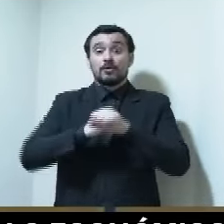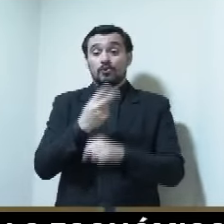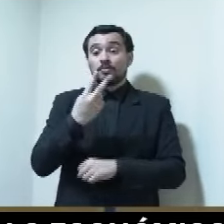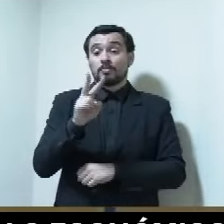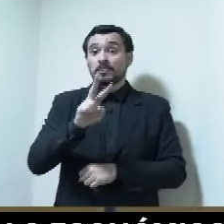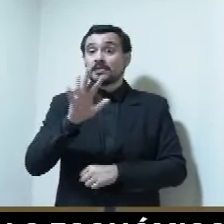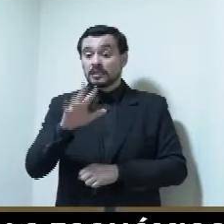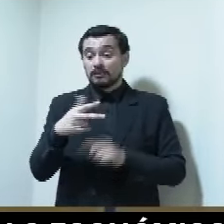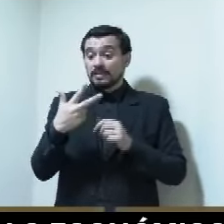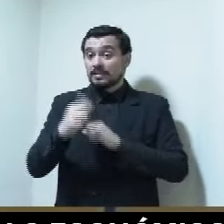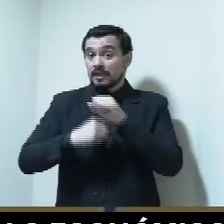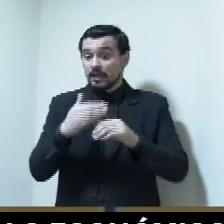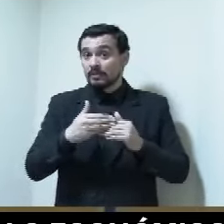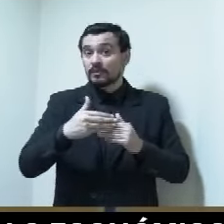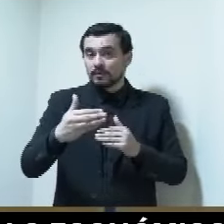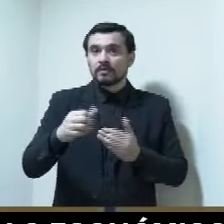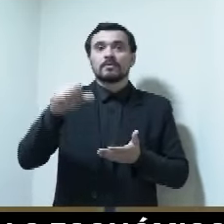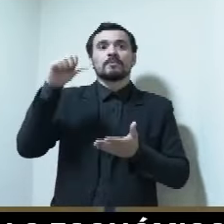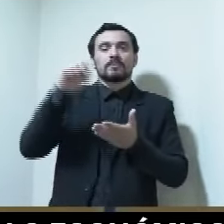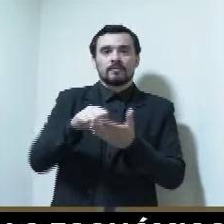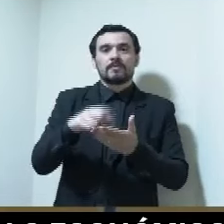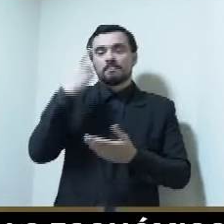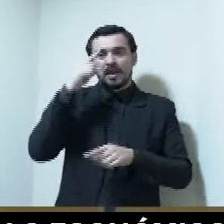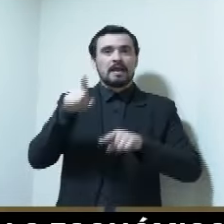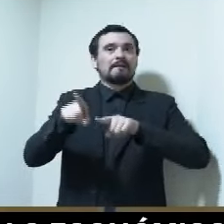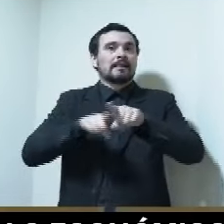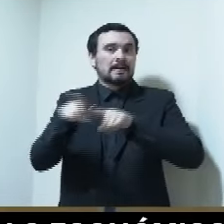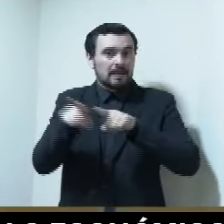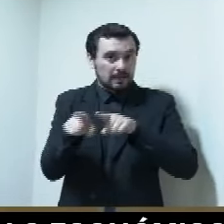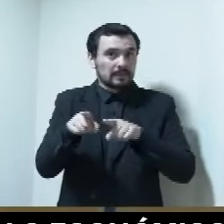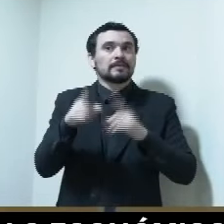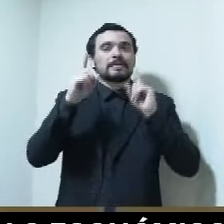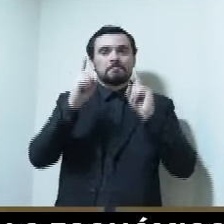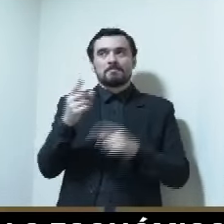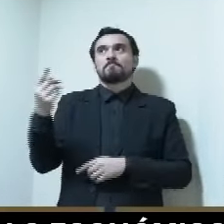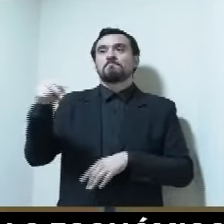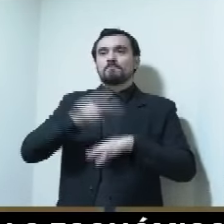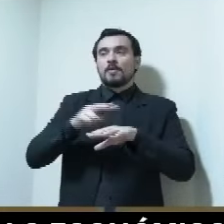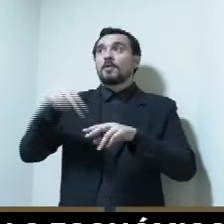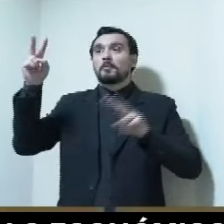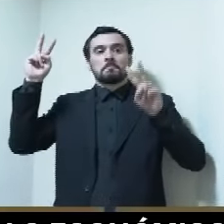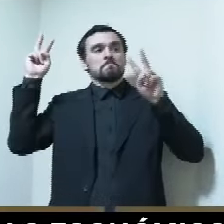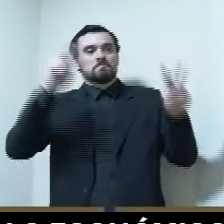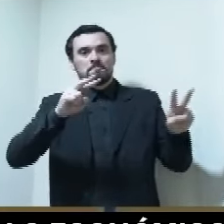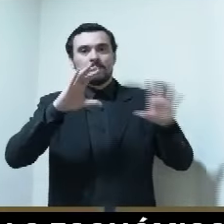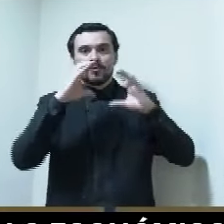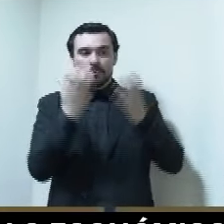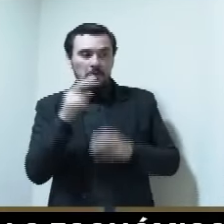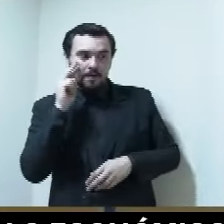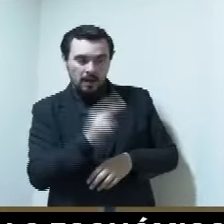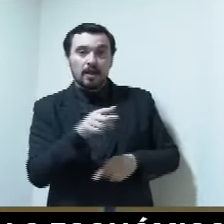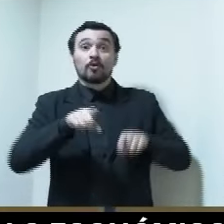3 años, Paraguay será sede del Campeonato Mundial del Rally, un evento que pondrá a nuestro país en el foco del deporte motor